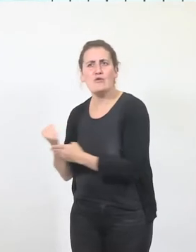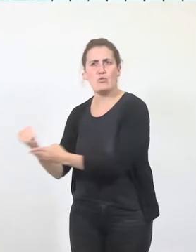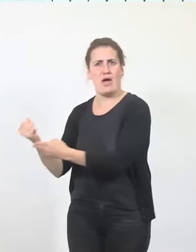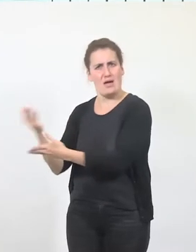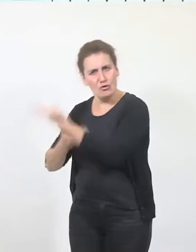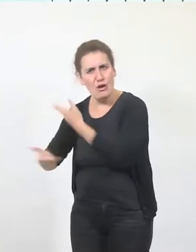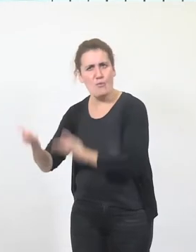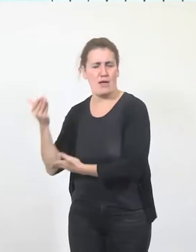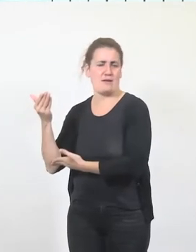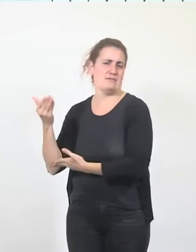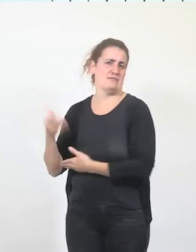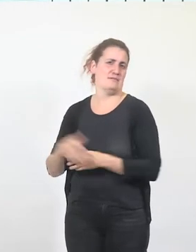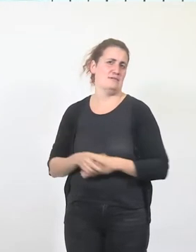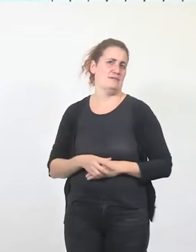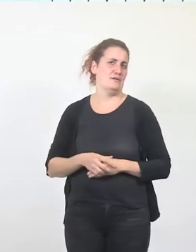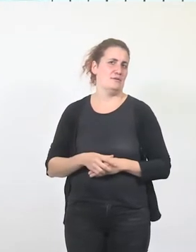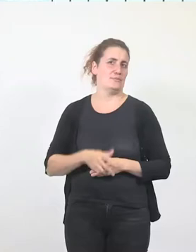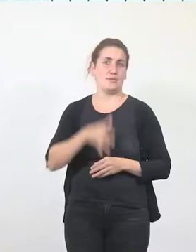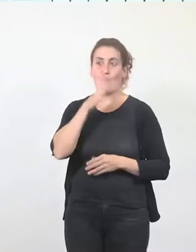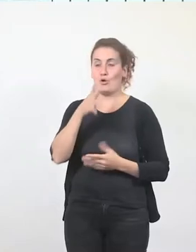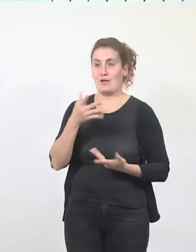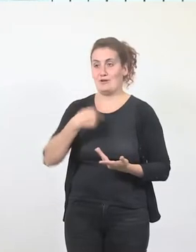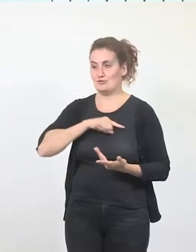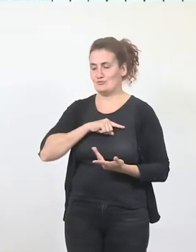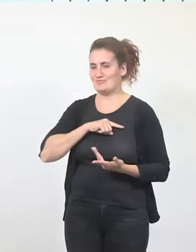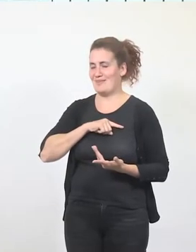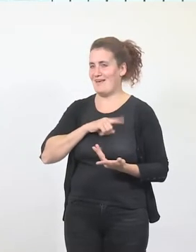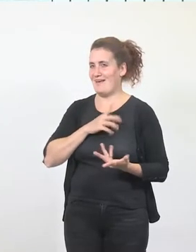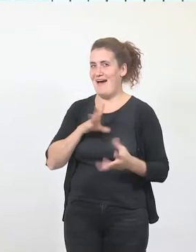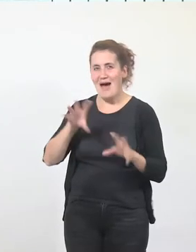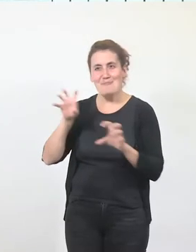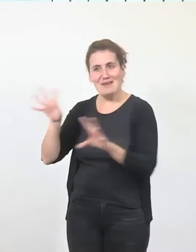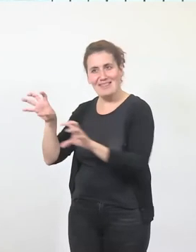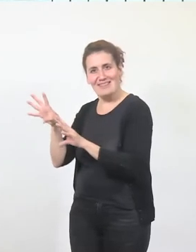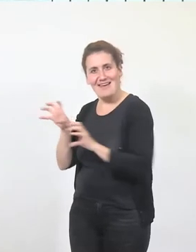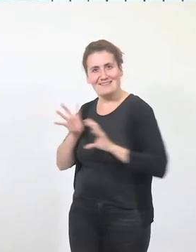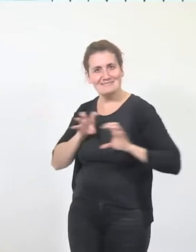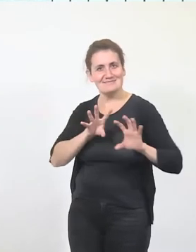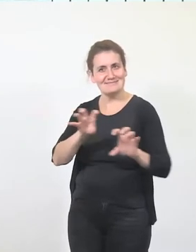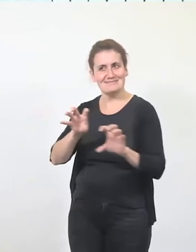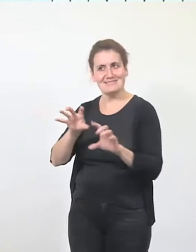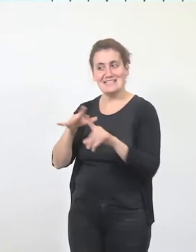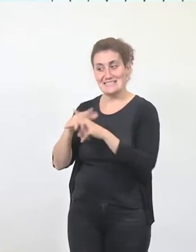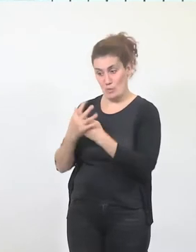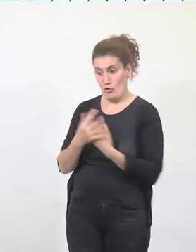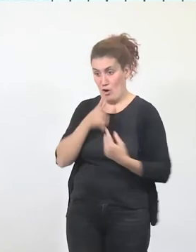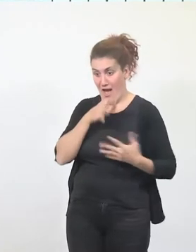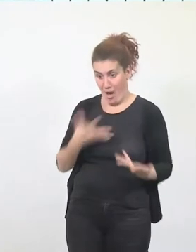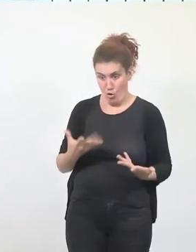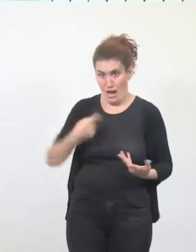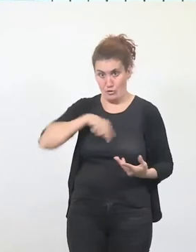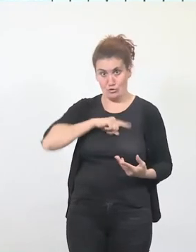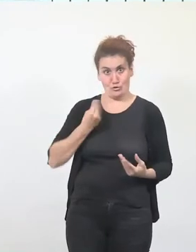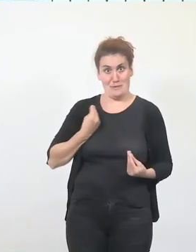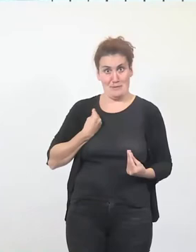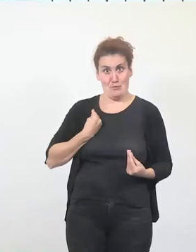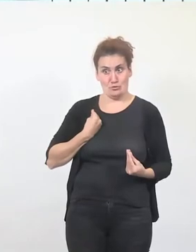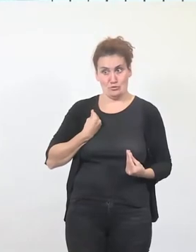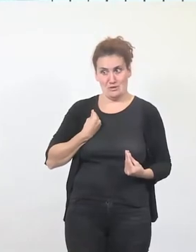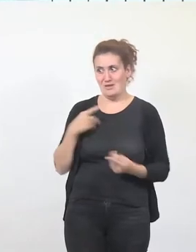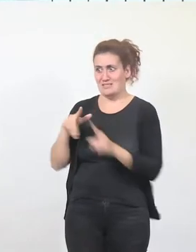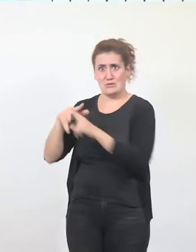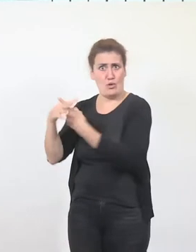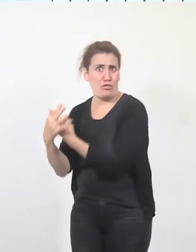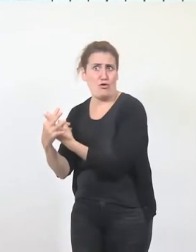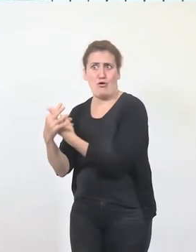y para colaborar, porque podemos aprender de... Porque la situación en la que estamos viviendo ahora es una